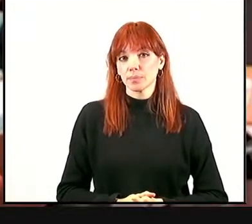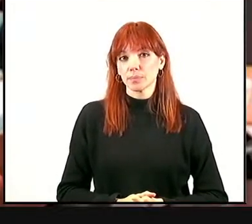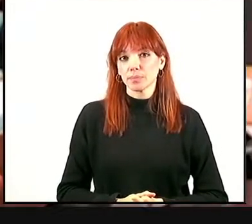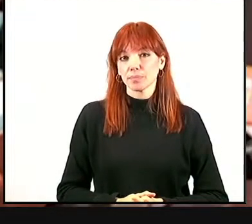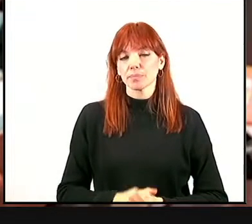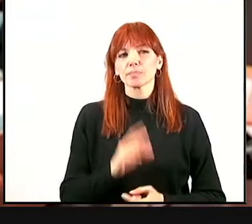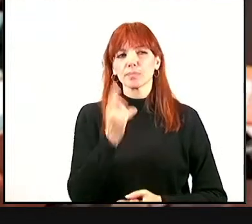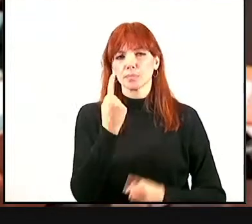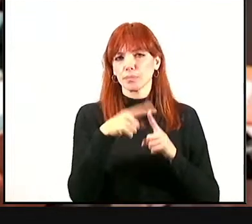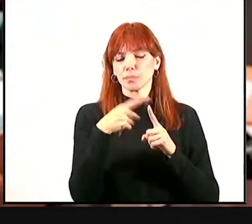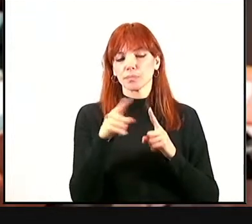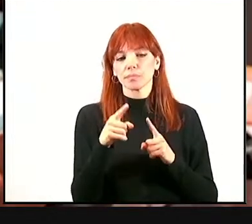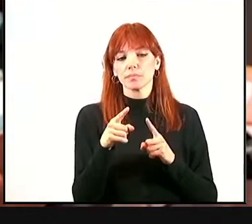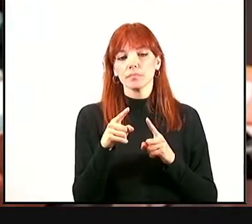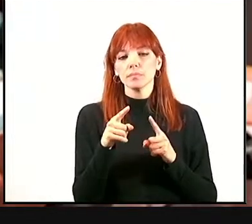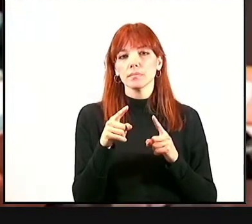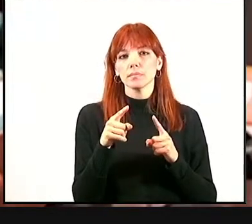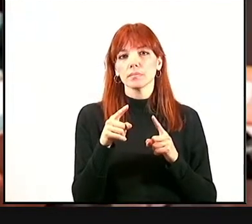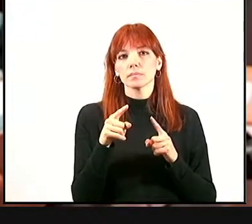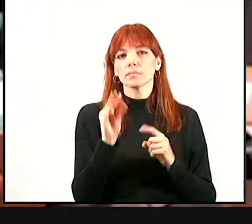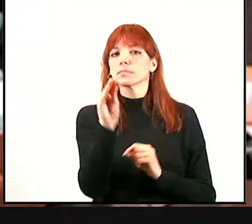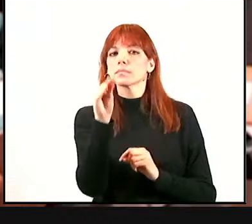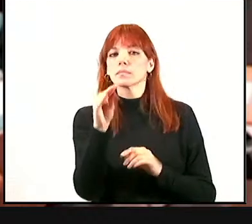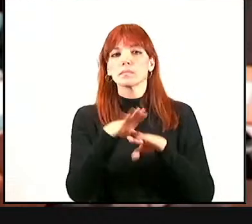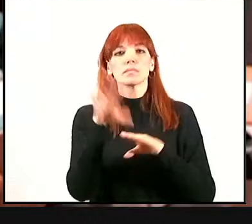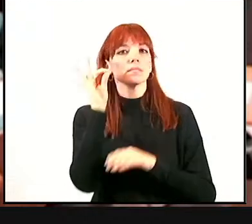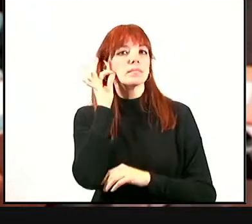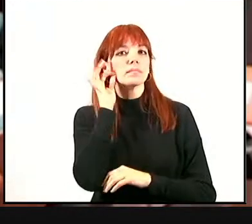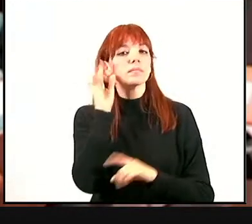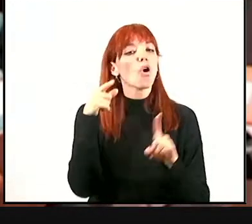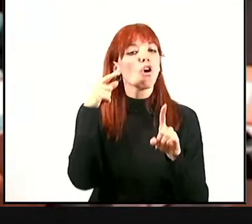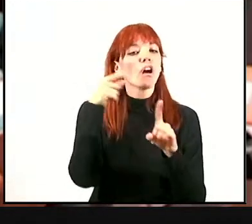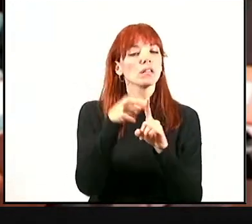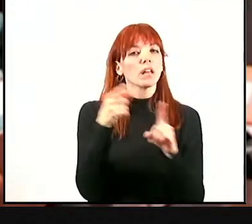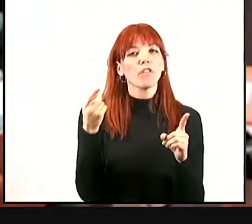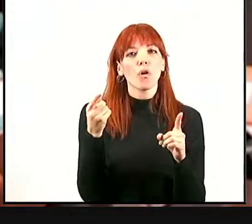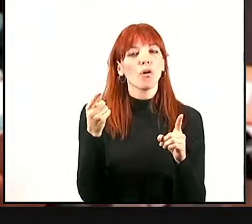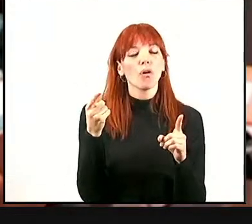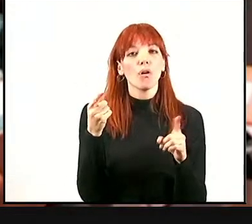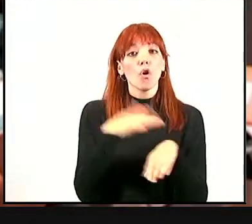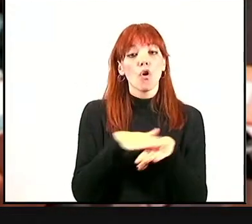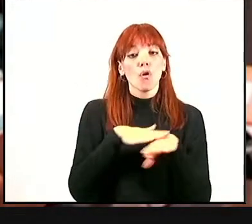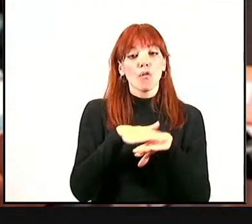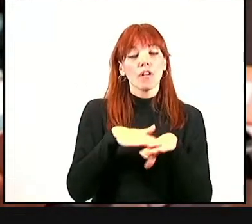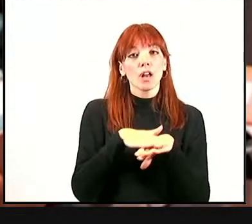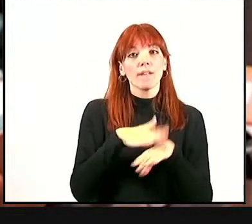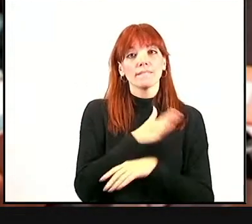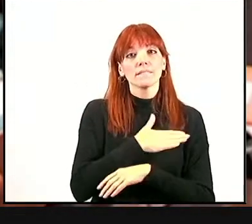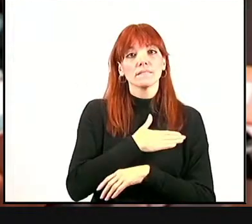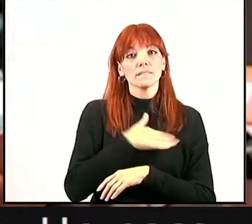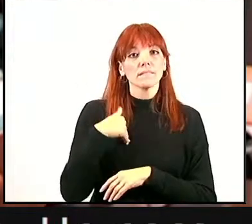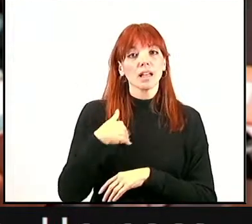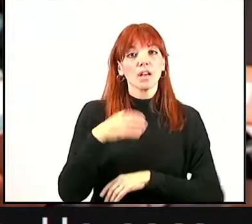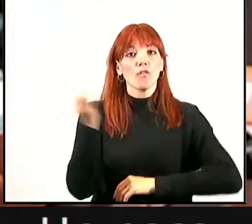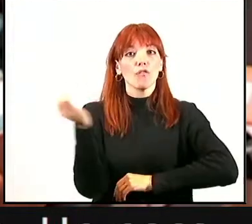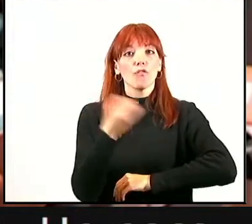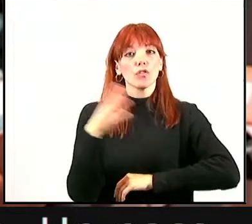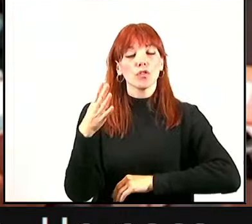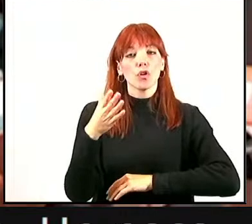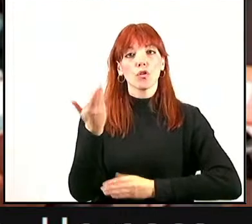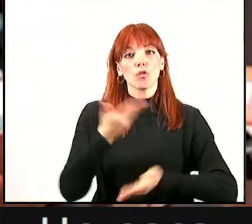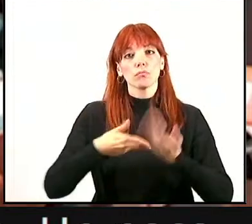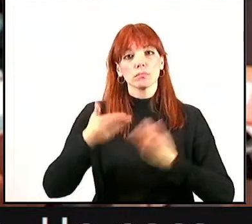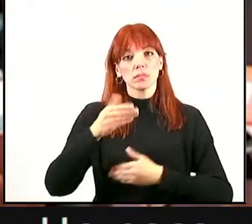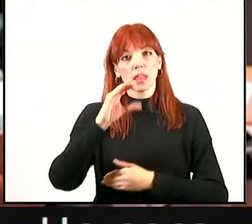Sí, una cosita también para la consejera. Un poco, creo que el objetivo que tenía marcado el Gobierno era llegar, en cuanto a fondos a cooperación, el